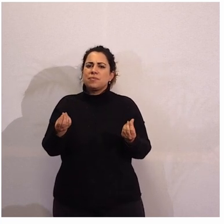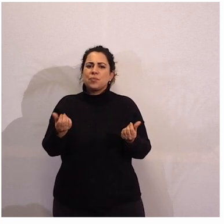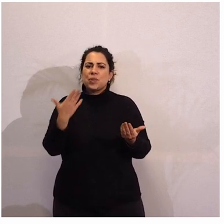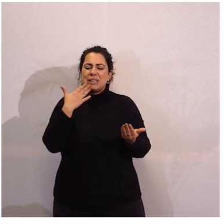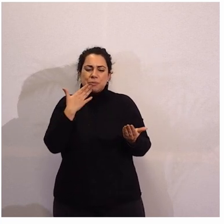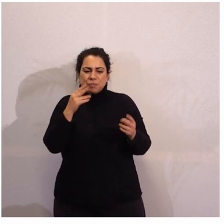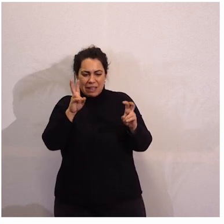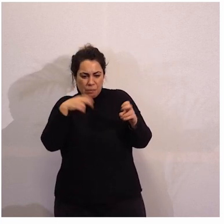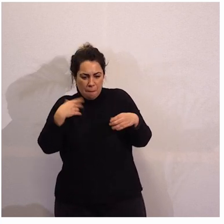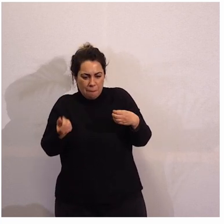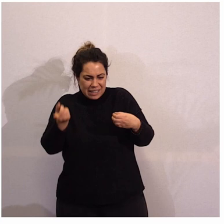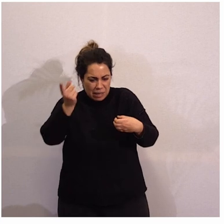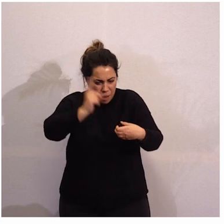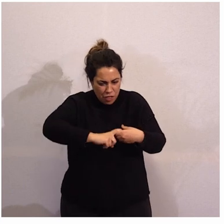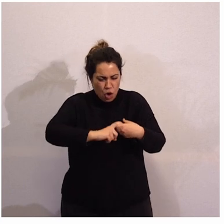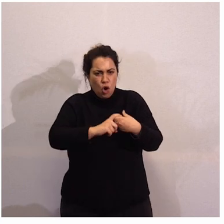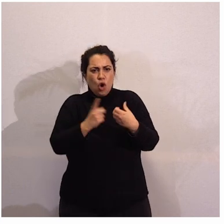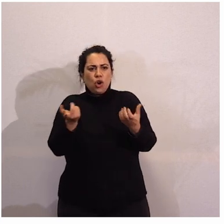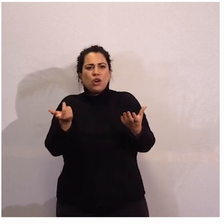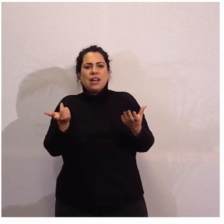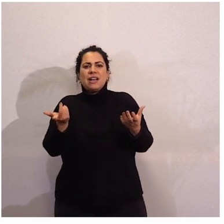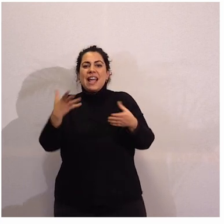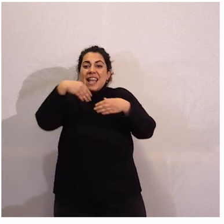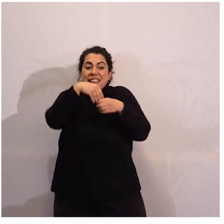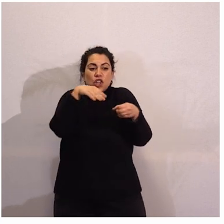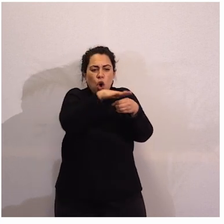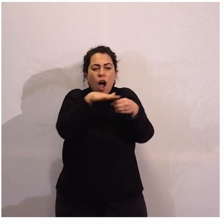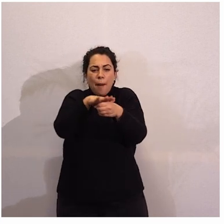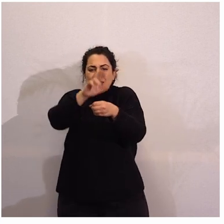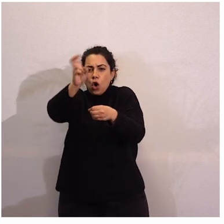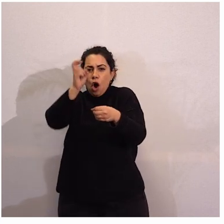esta participación en otros ámbitos